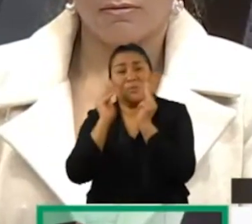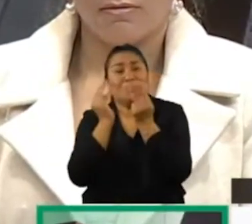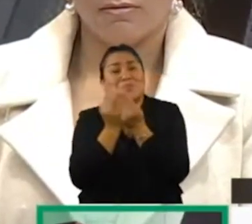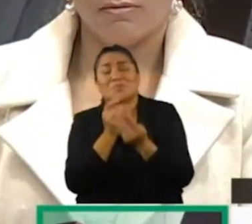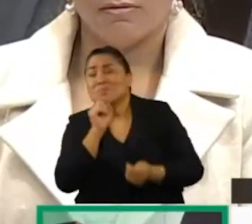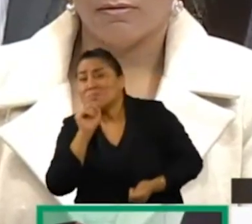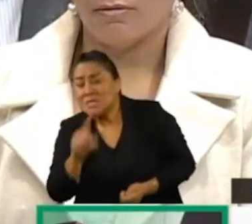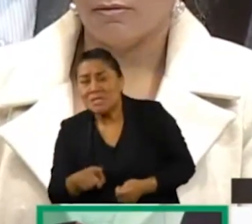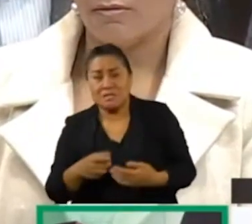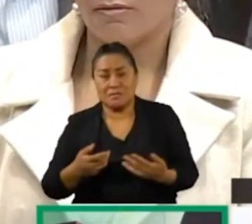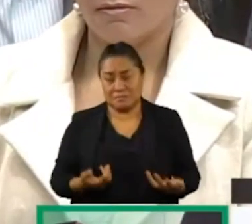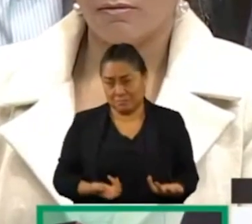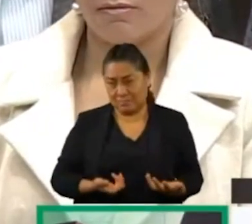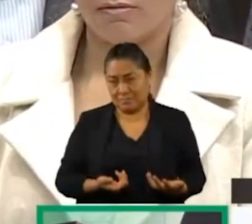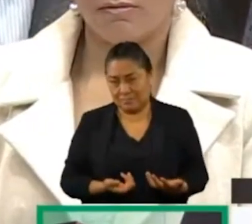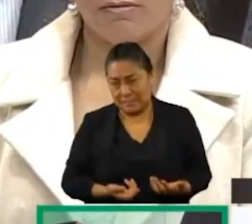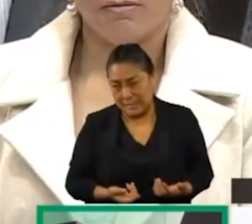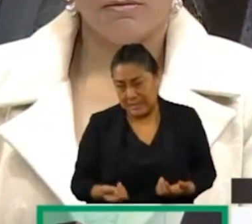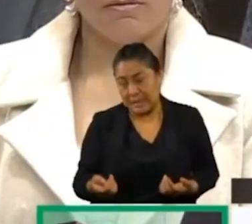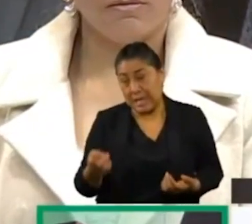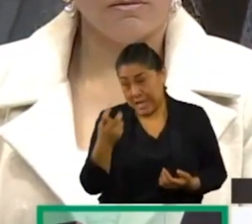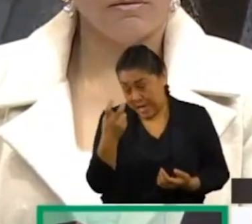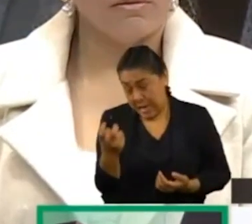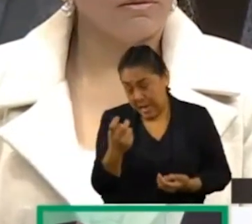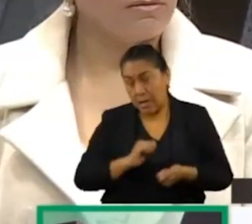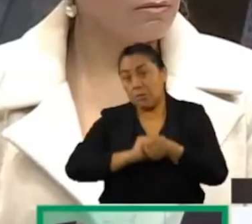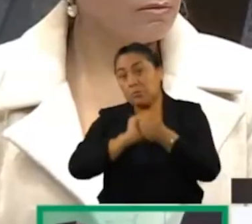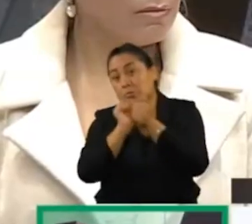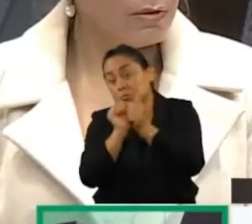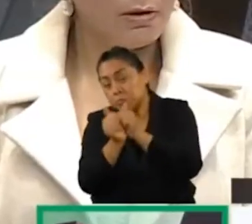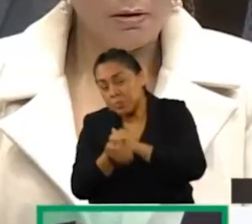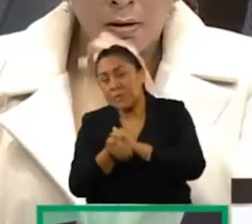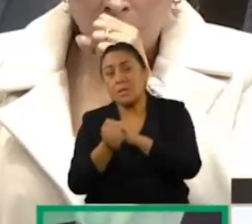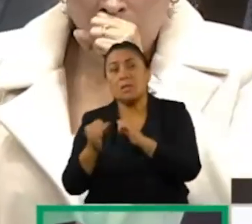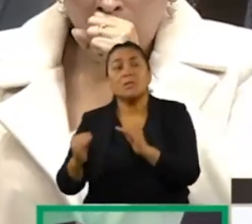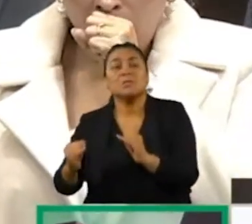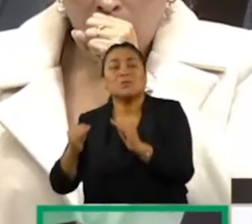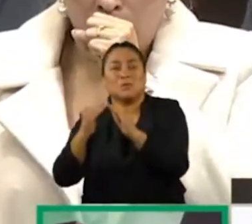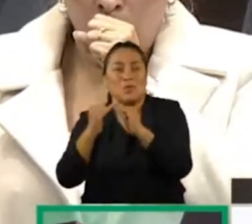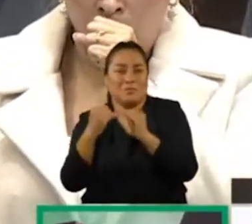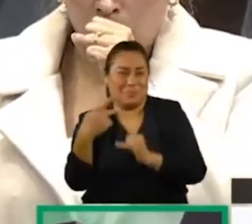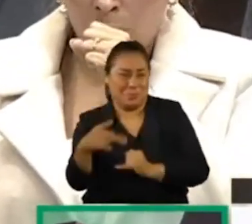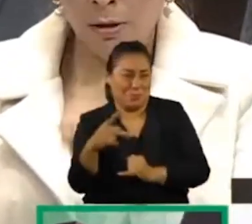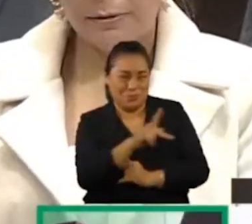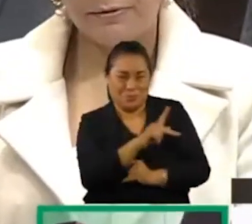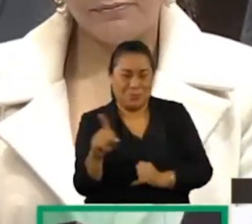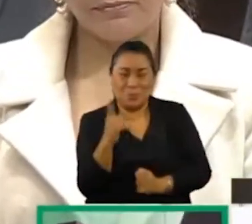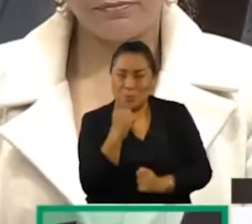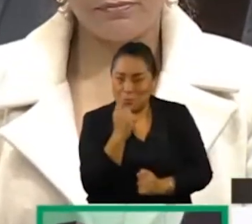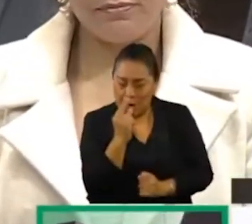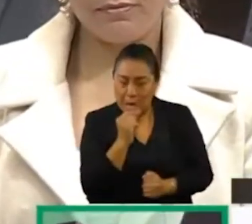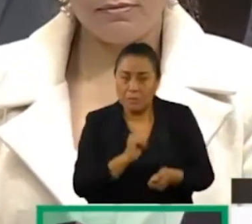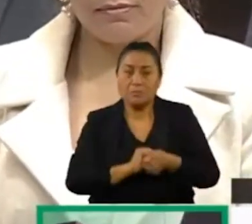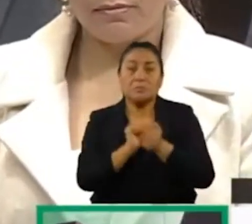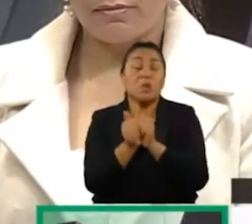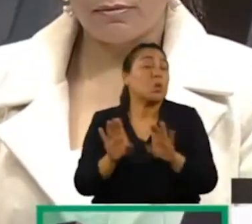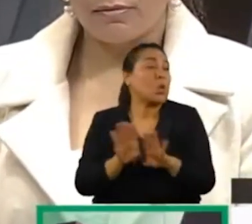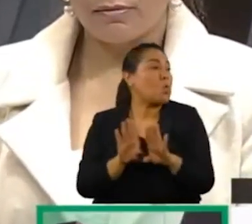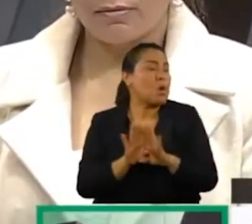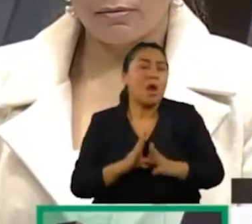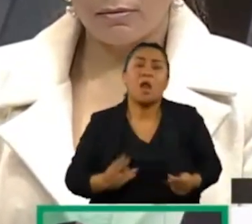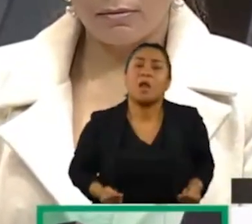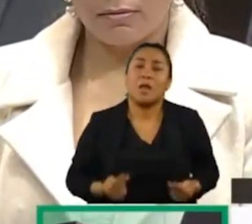organizado. El modelo que convirtió las instituciones de seguridad en un